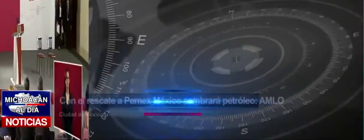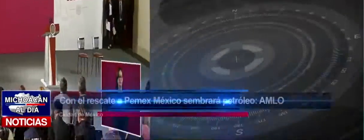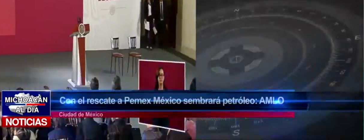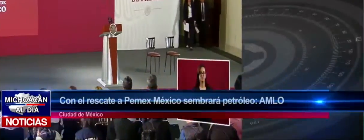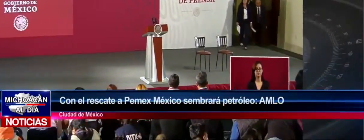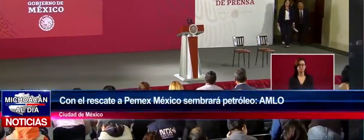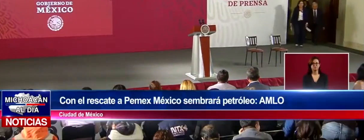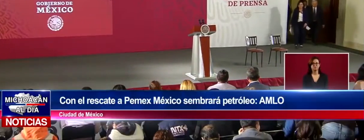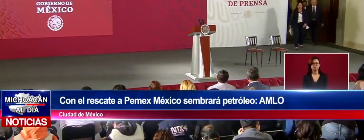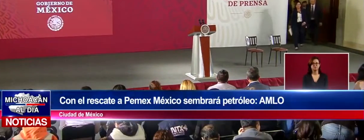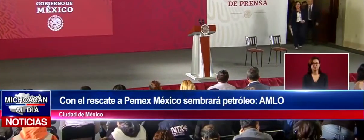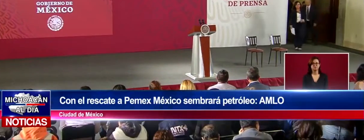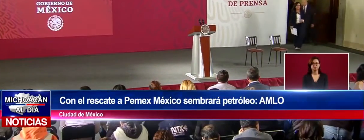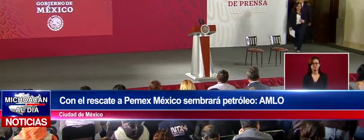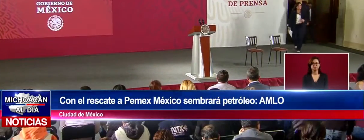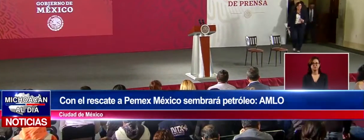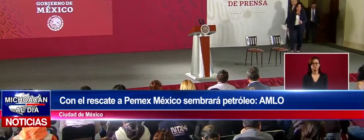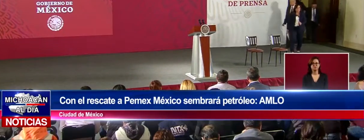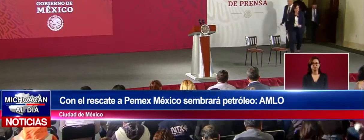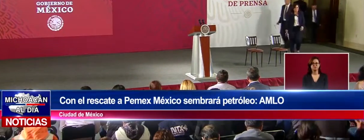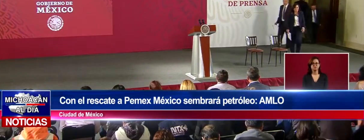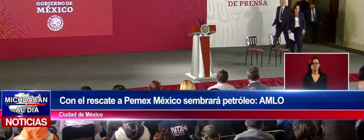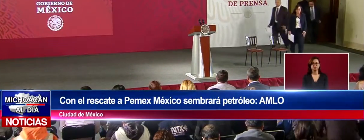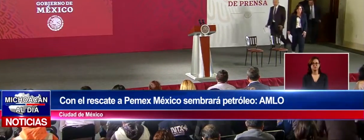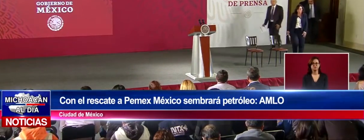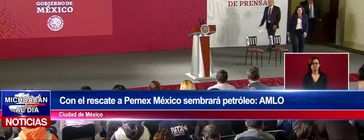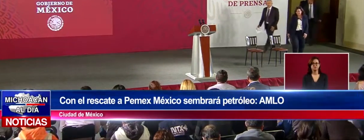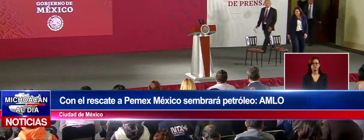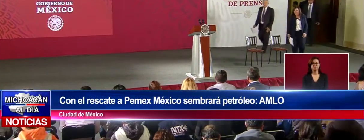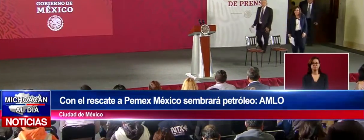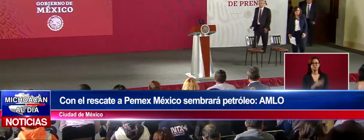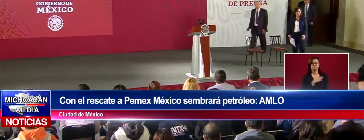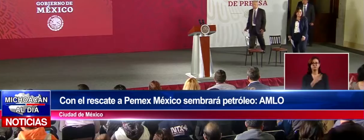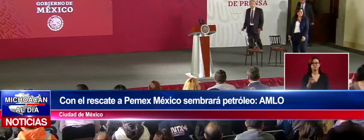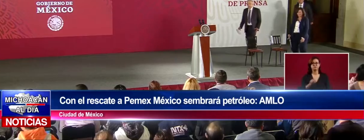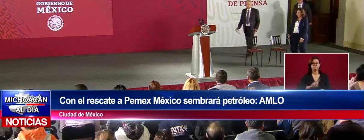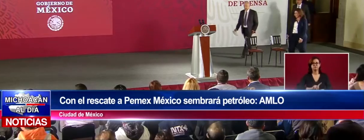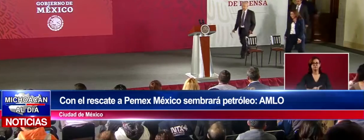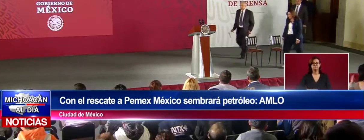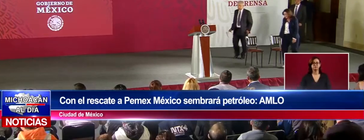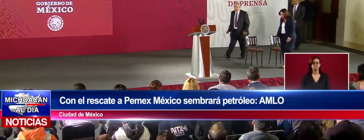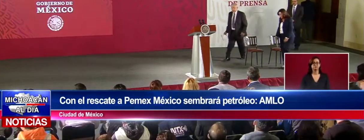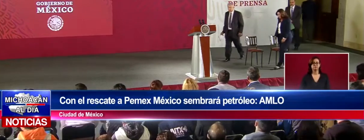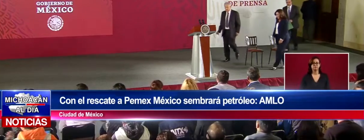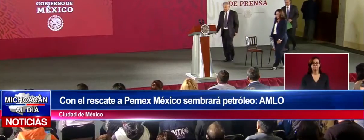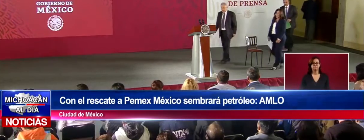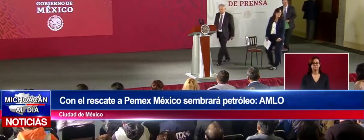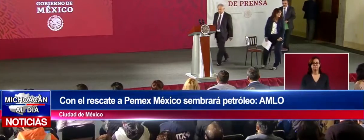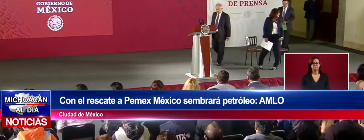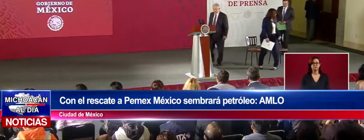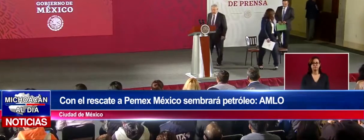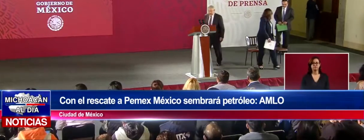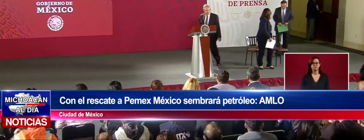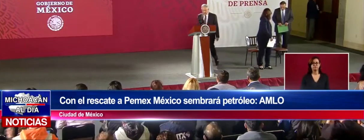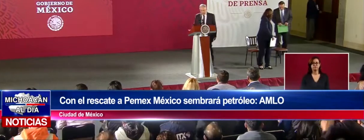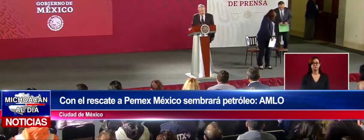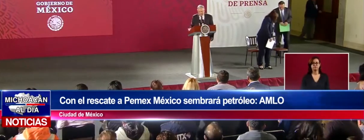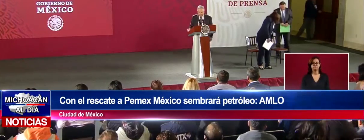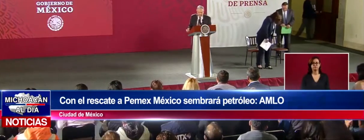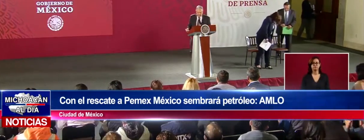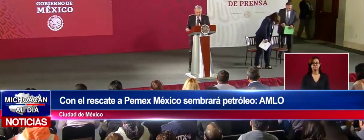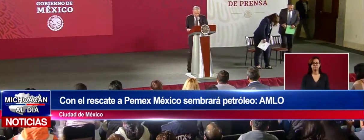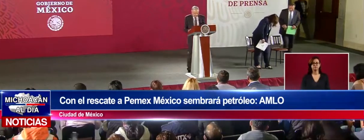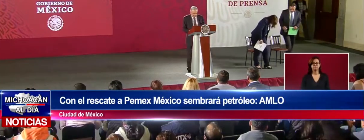generará excedentes a Petróleos Mexicanos que financiarán la actividad productiva en el campo a fin de lograr la suficiencia